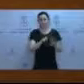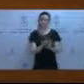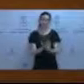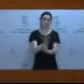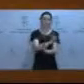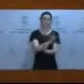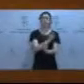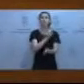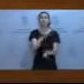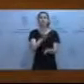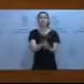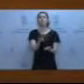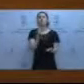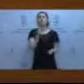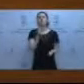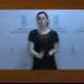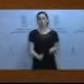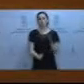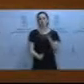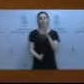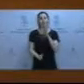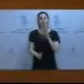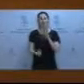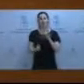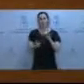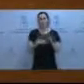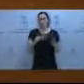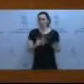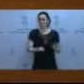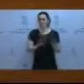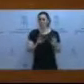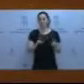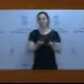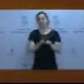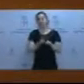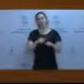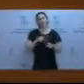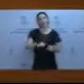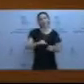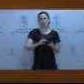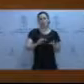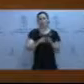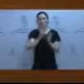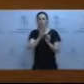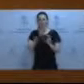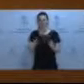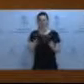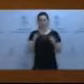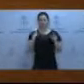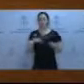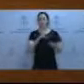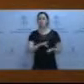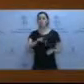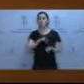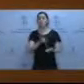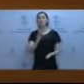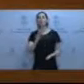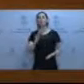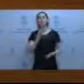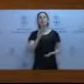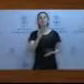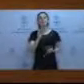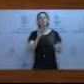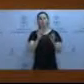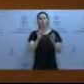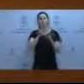cobrando esa cantidad. Pero bueno, ¿eran los malvados del Grupo Parlamentario Popular los que habían solicitado la aplicación de